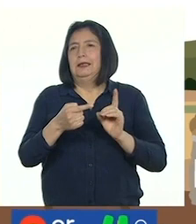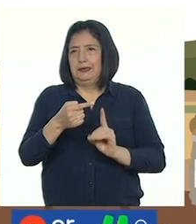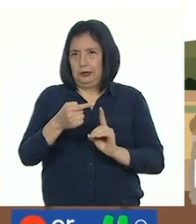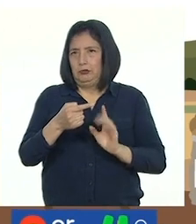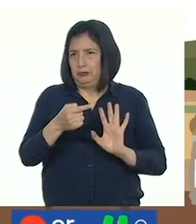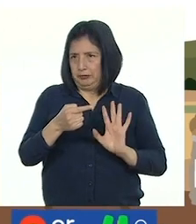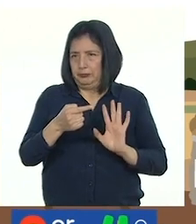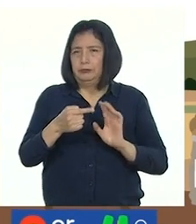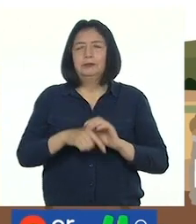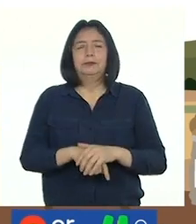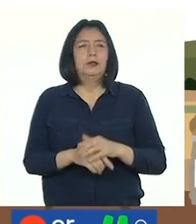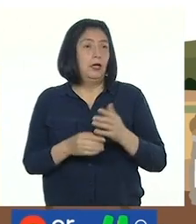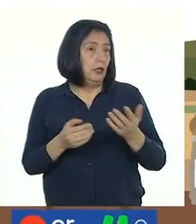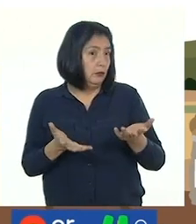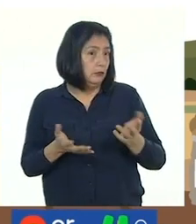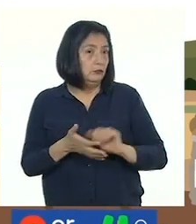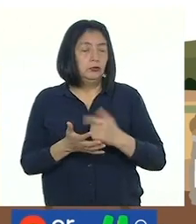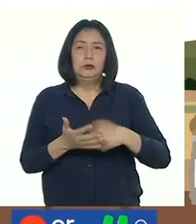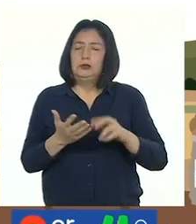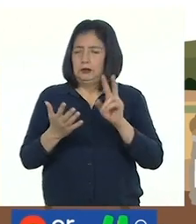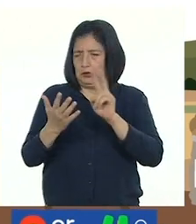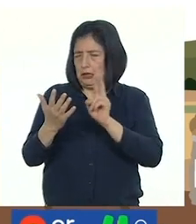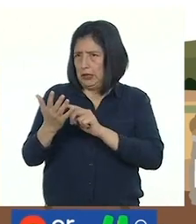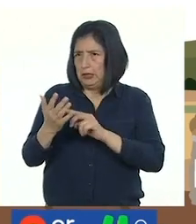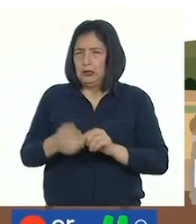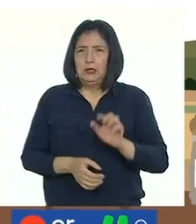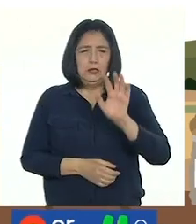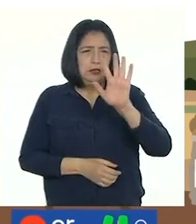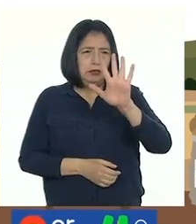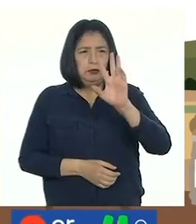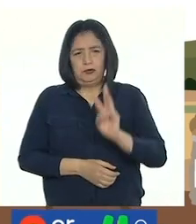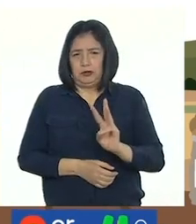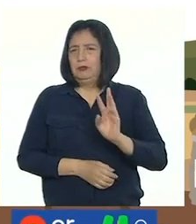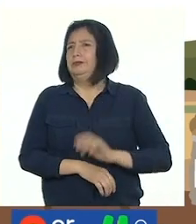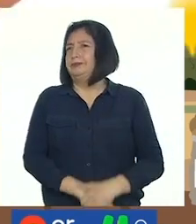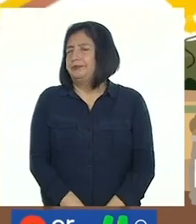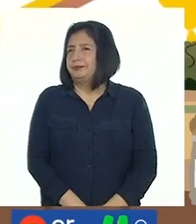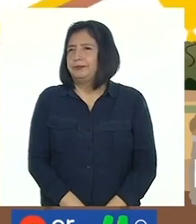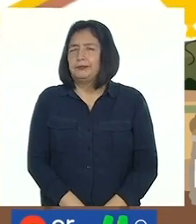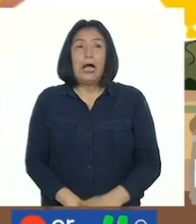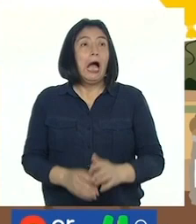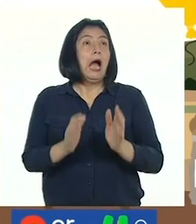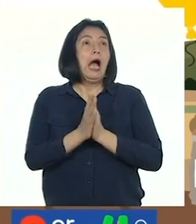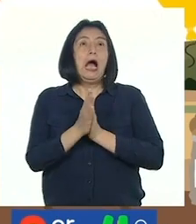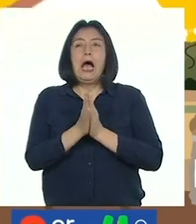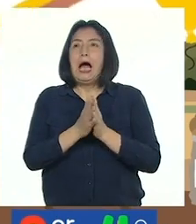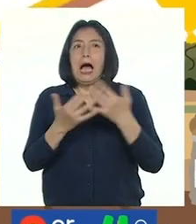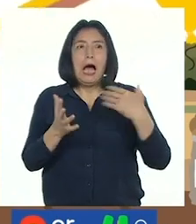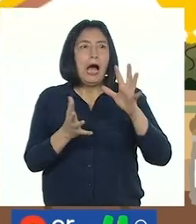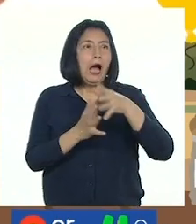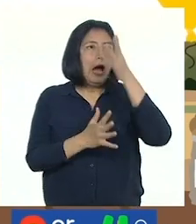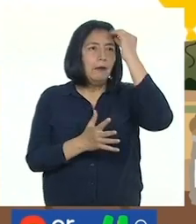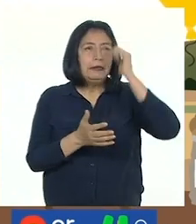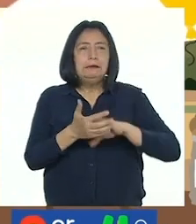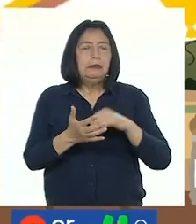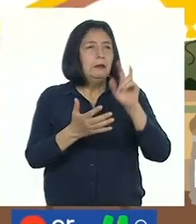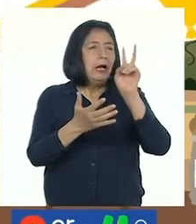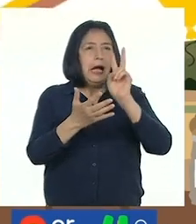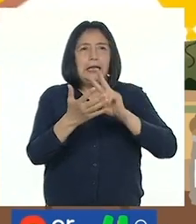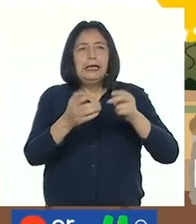el denominador. Entonces se lee 5 sextos. ¡No puede ser! ¡Aprendimos a